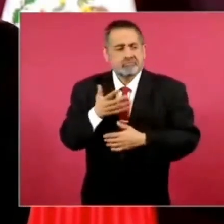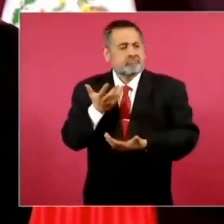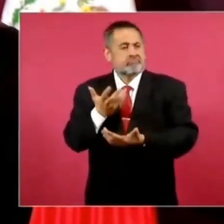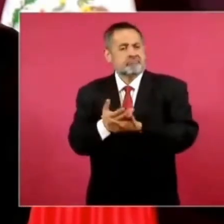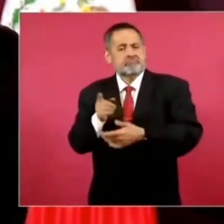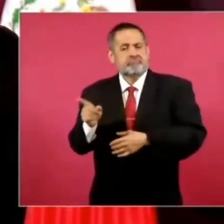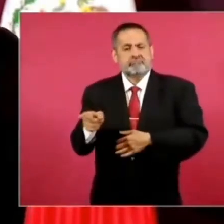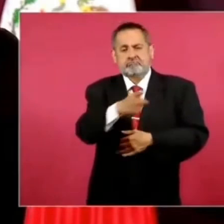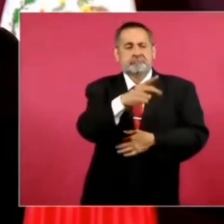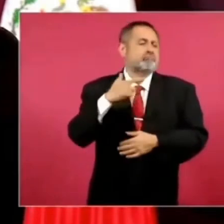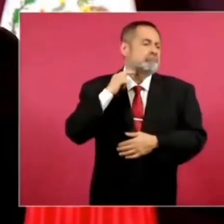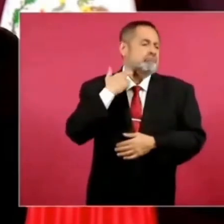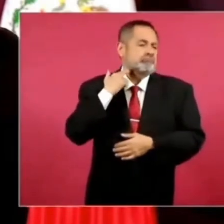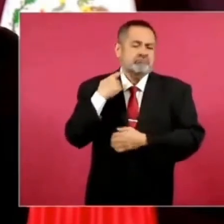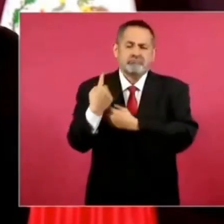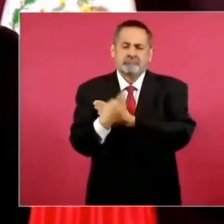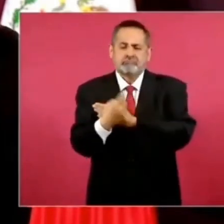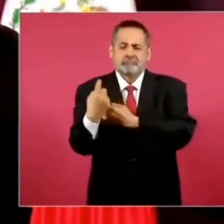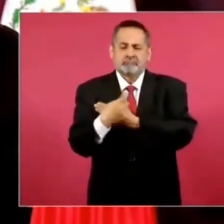estar automatizado.